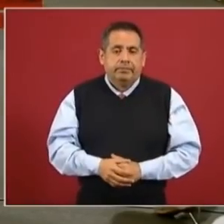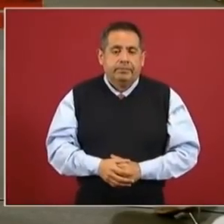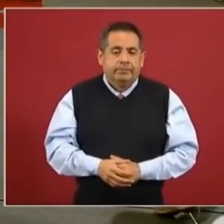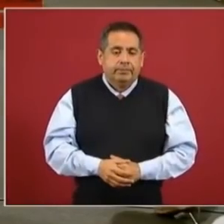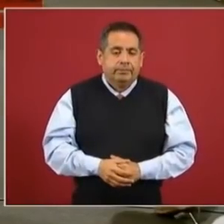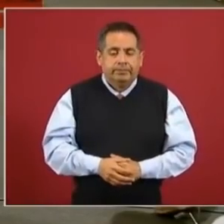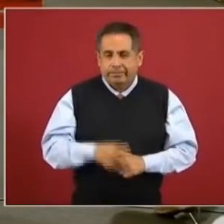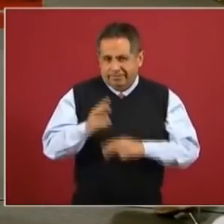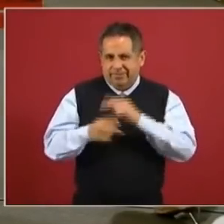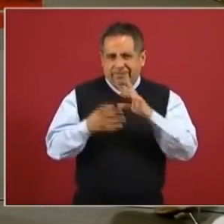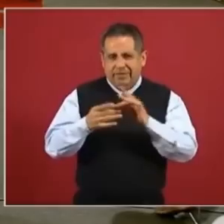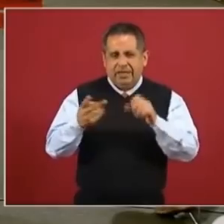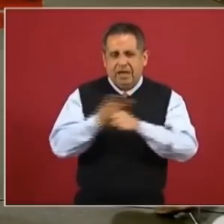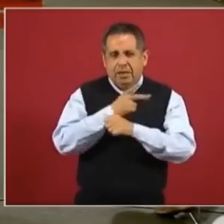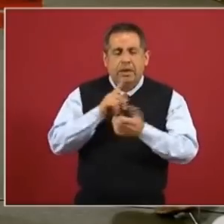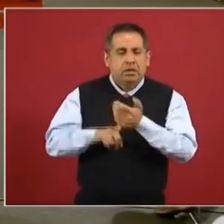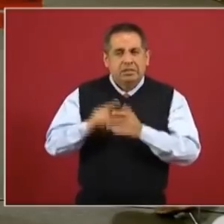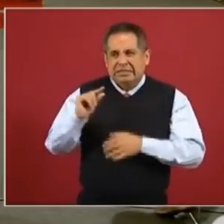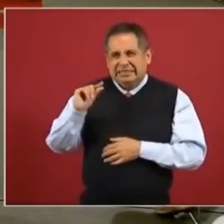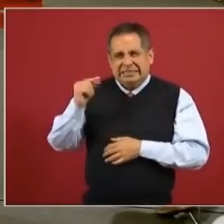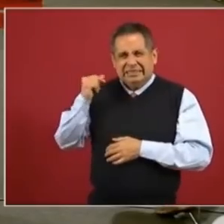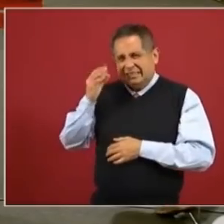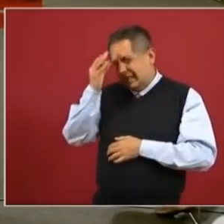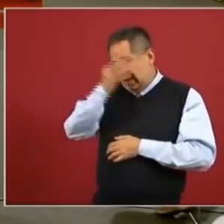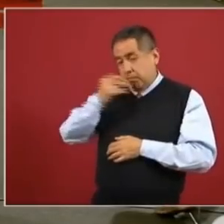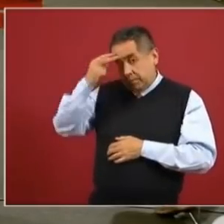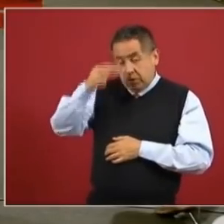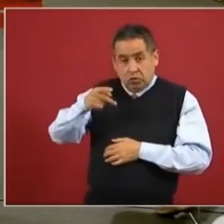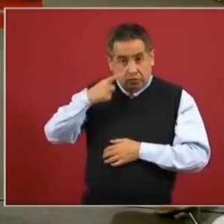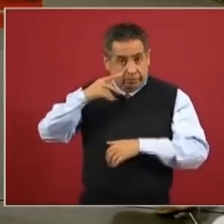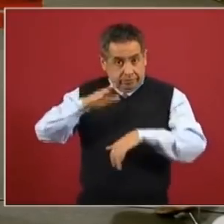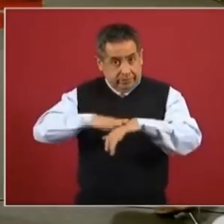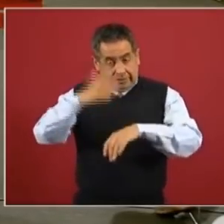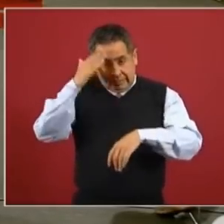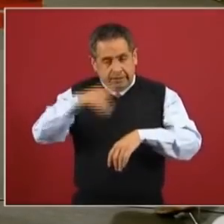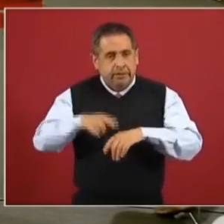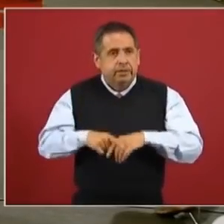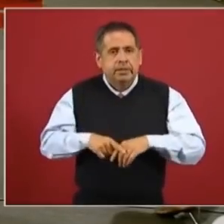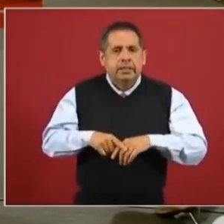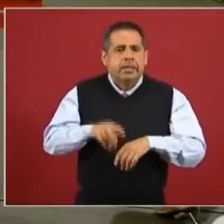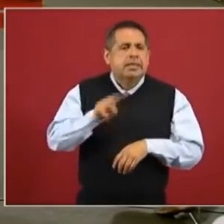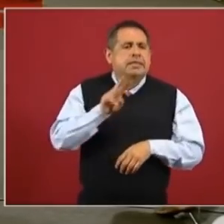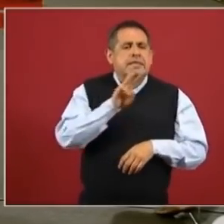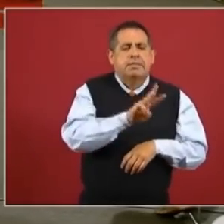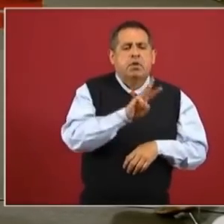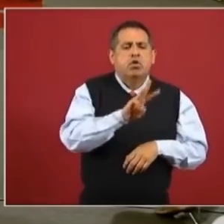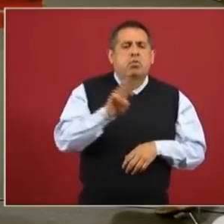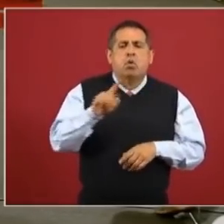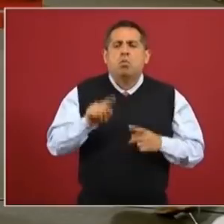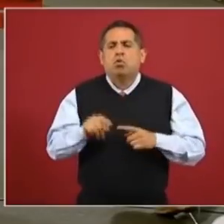Vamos a entrar de lleno a lo que fue el brote de sarampión en México. Como ustedes saben, en la página de